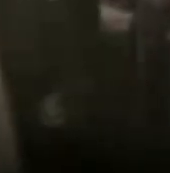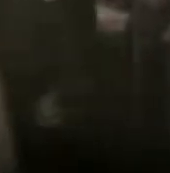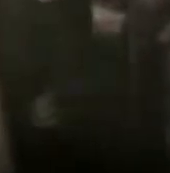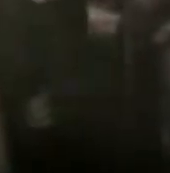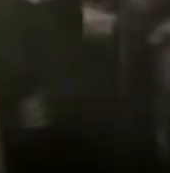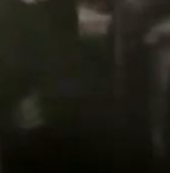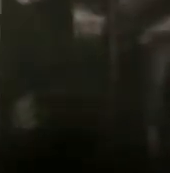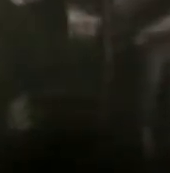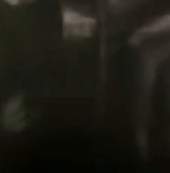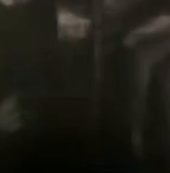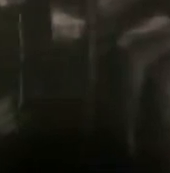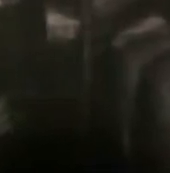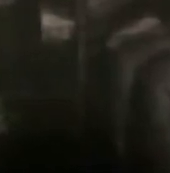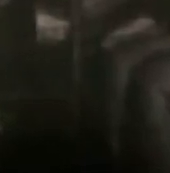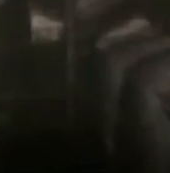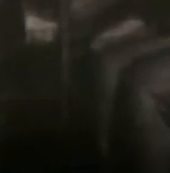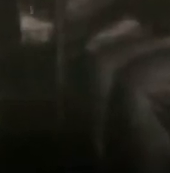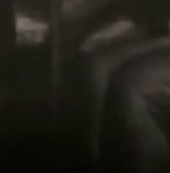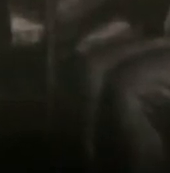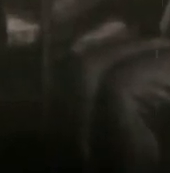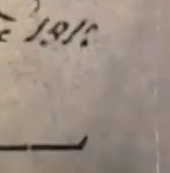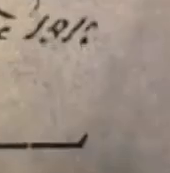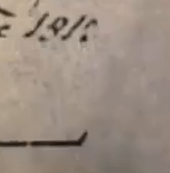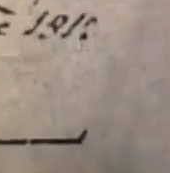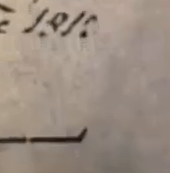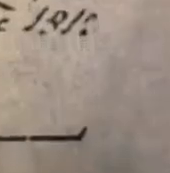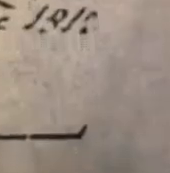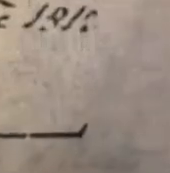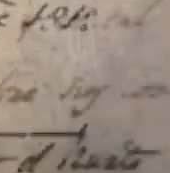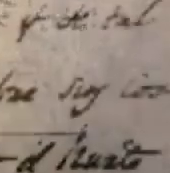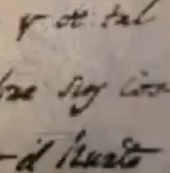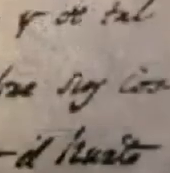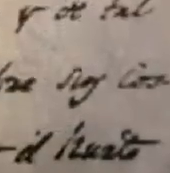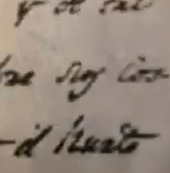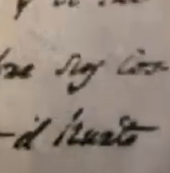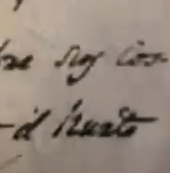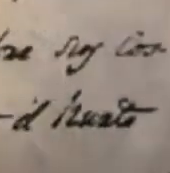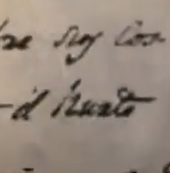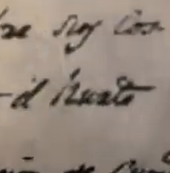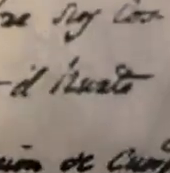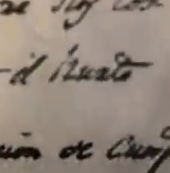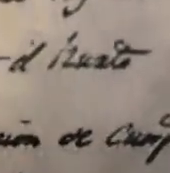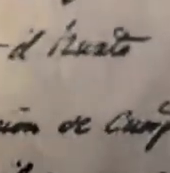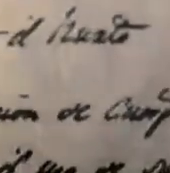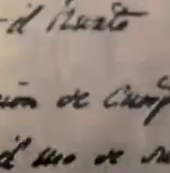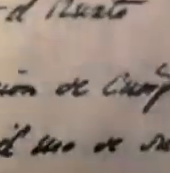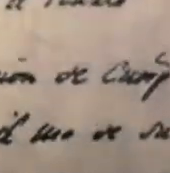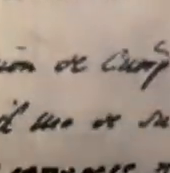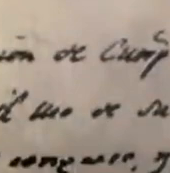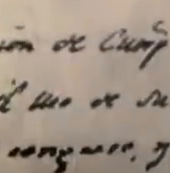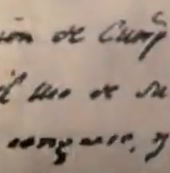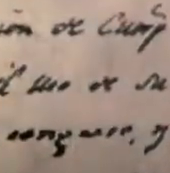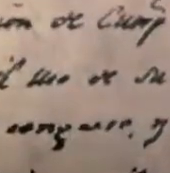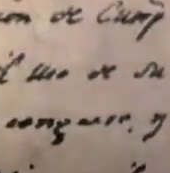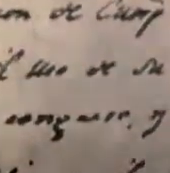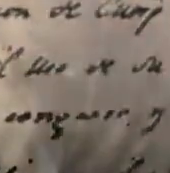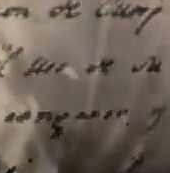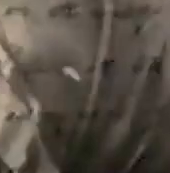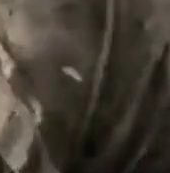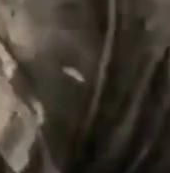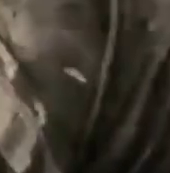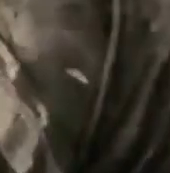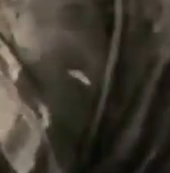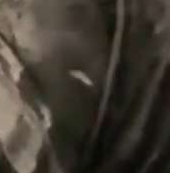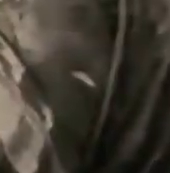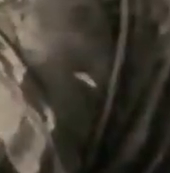independencia y nuestra santa libertad comenzó, recordando siempre el mérito del grande héroe, el señor Don Miguel